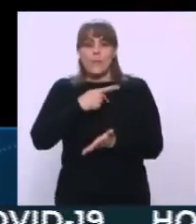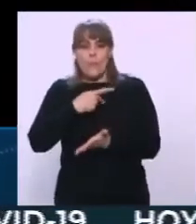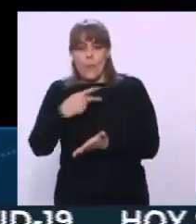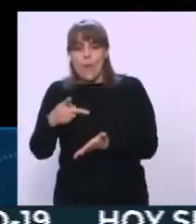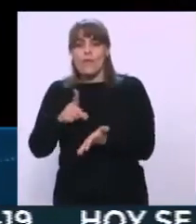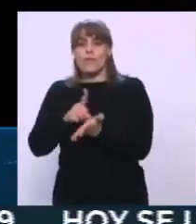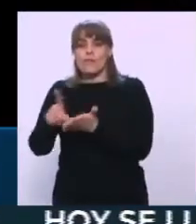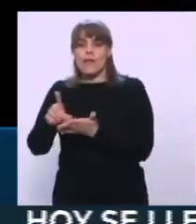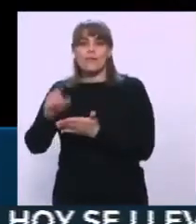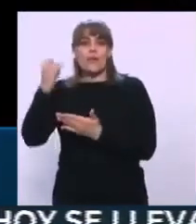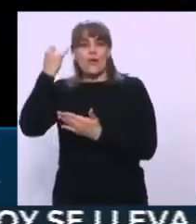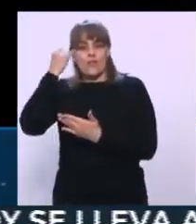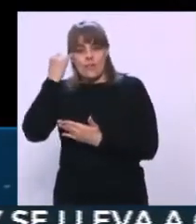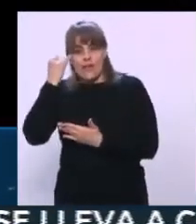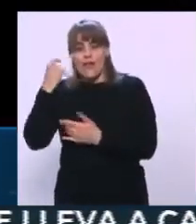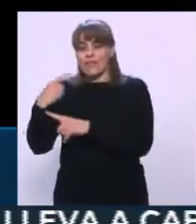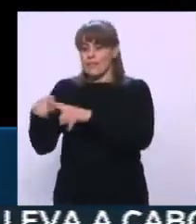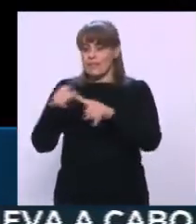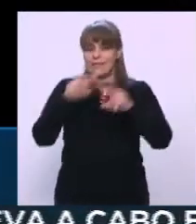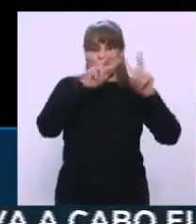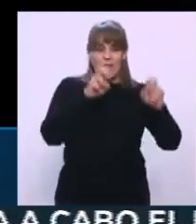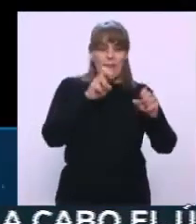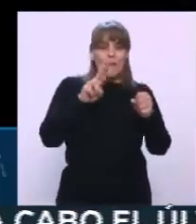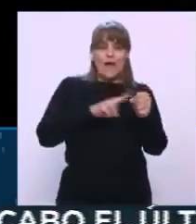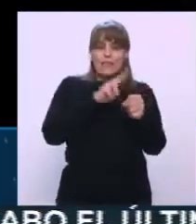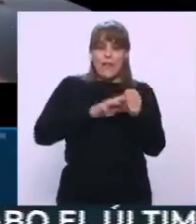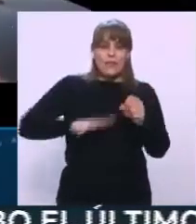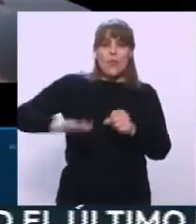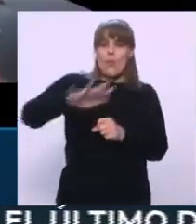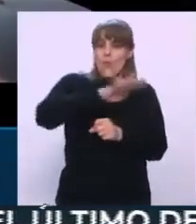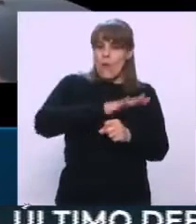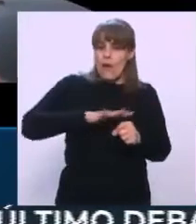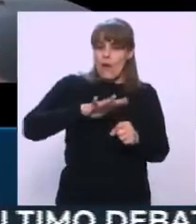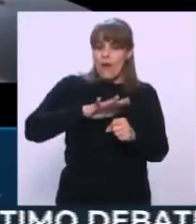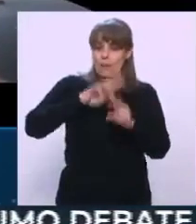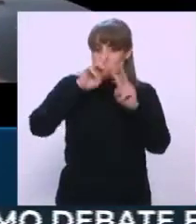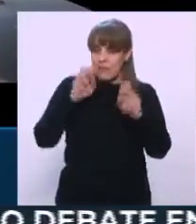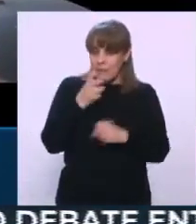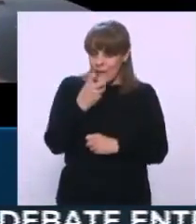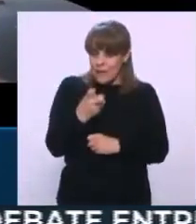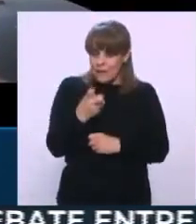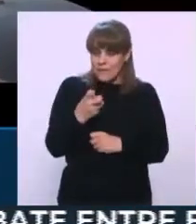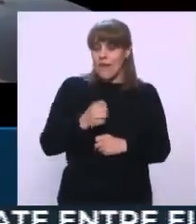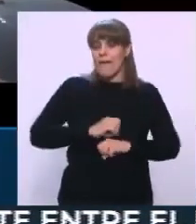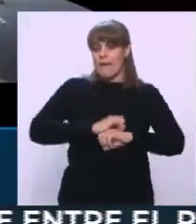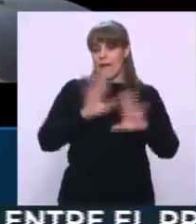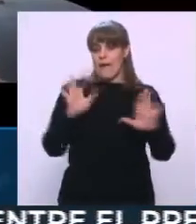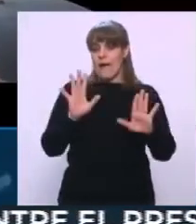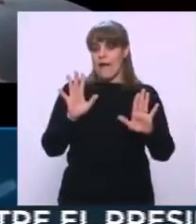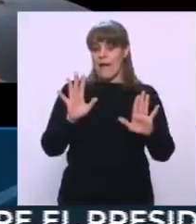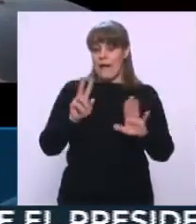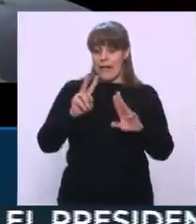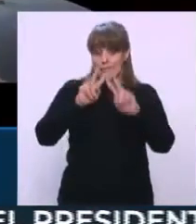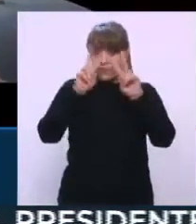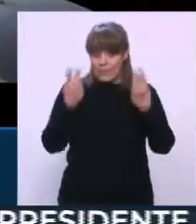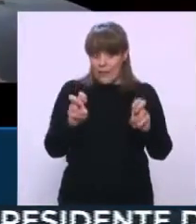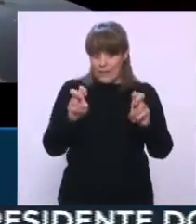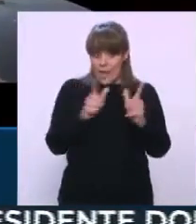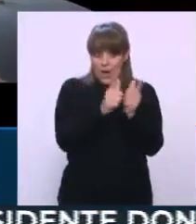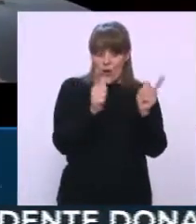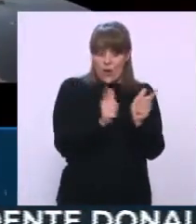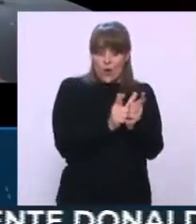indígenas, todo el tema del medio ambiente, etcétera. Y por supuesto, no puede quedar fuera el tema de las